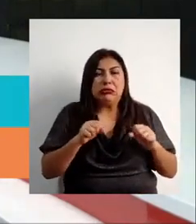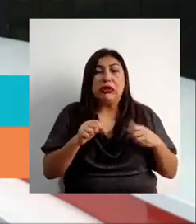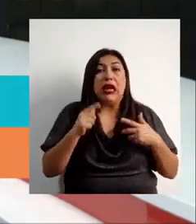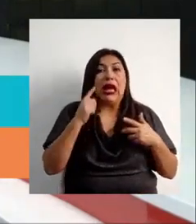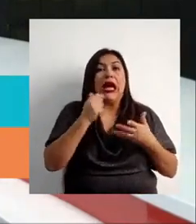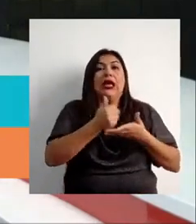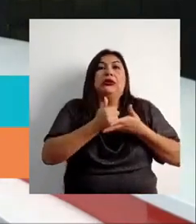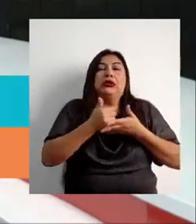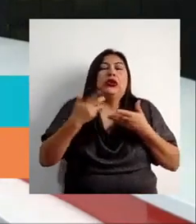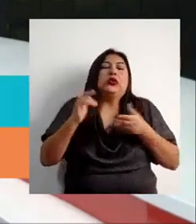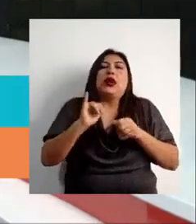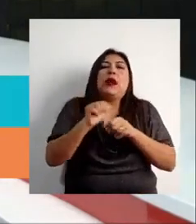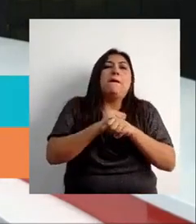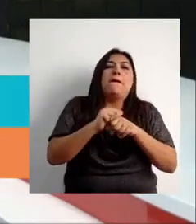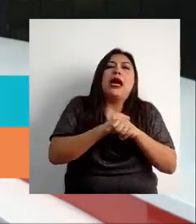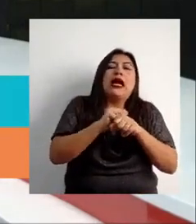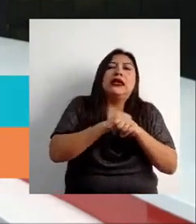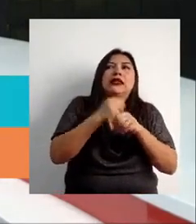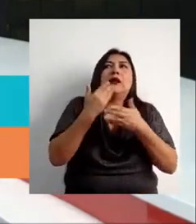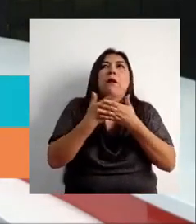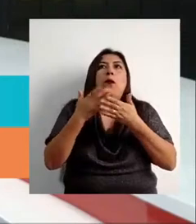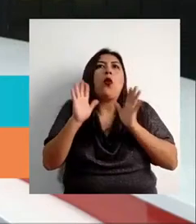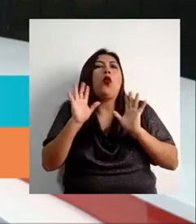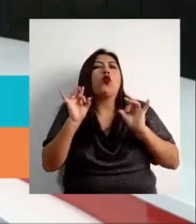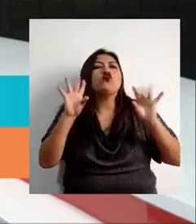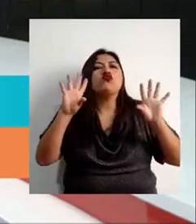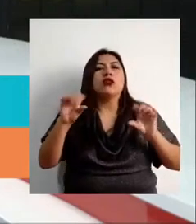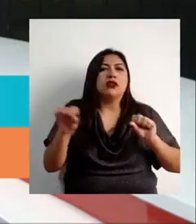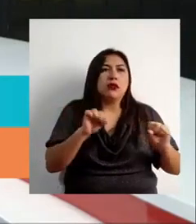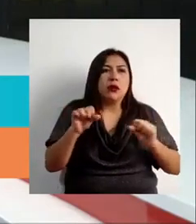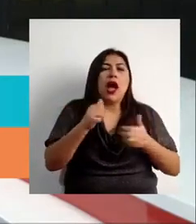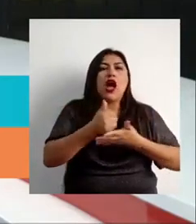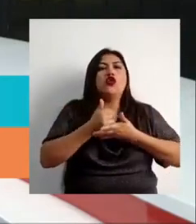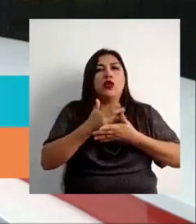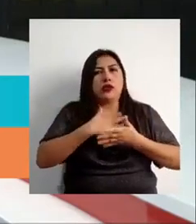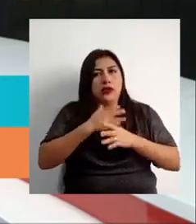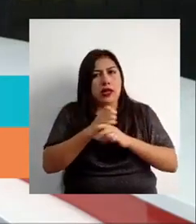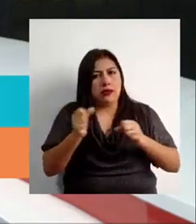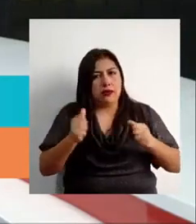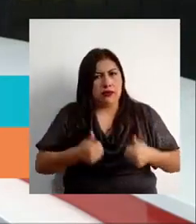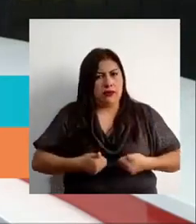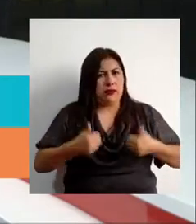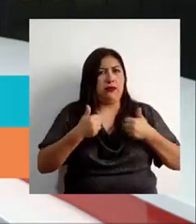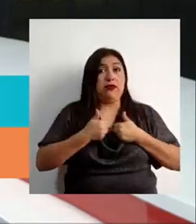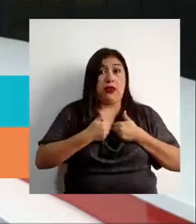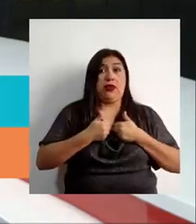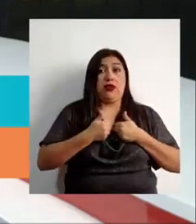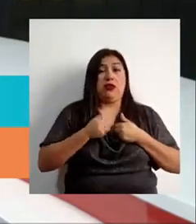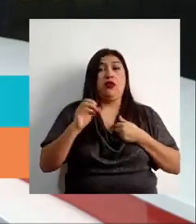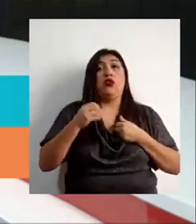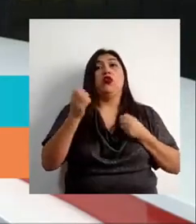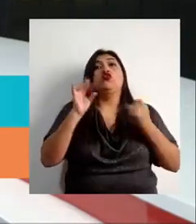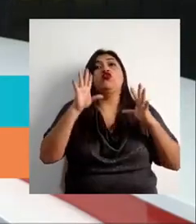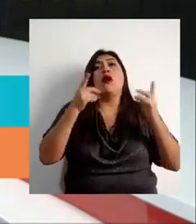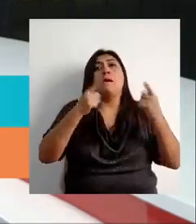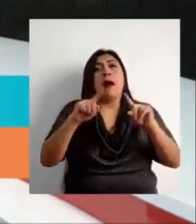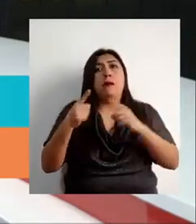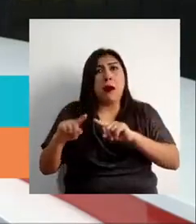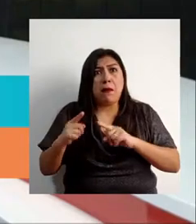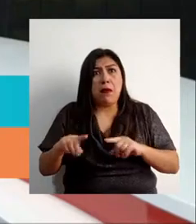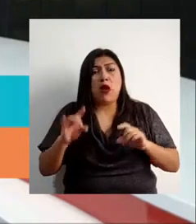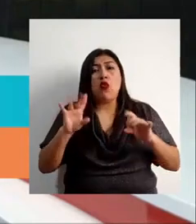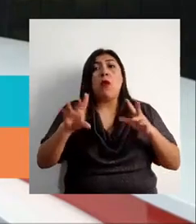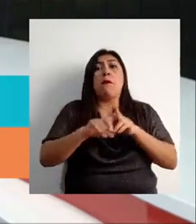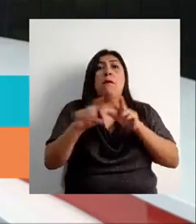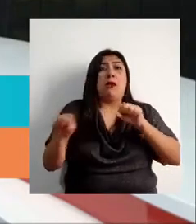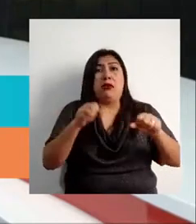Esto nos va a permitir, pues, actuar en el momento que pasen los hechos con mucha tranquilidad, con mucha cautela y sobre